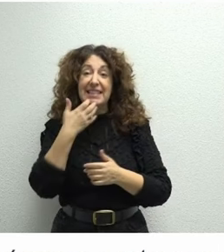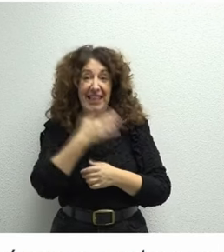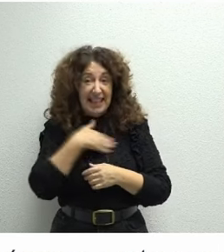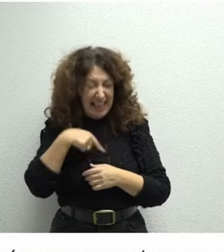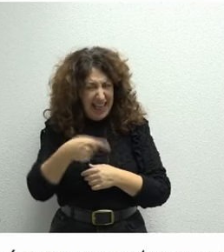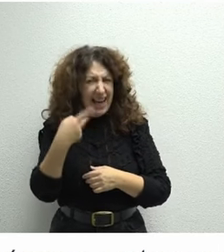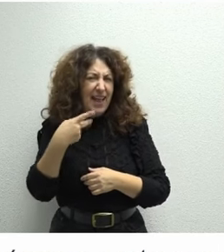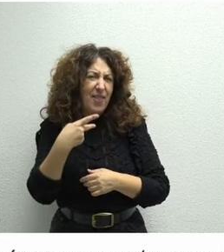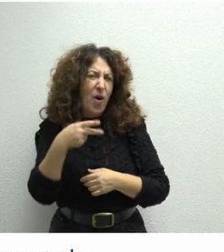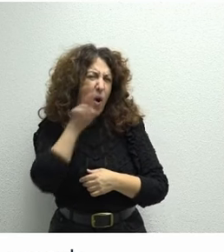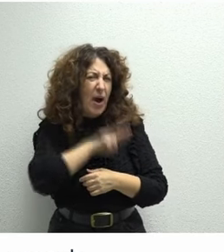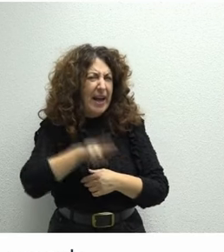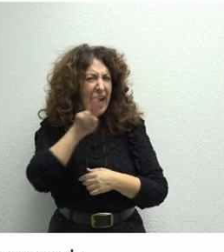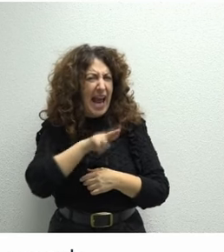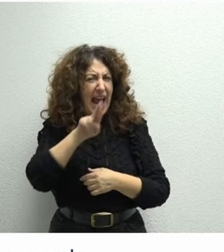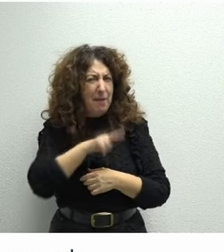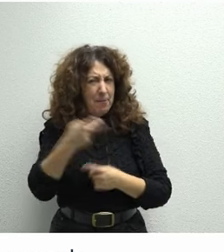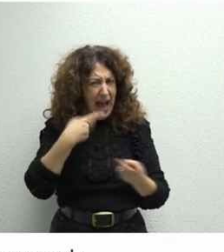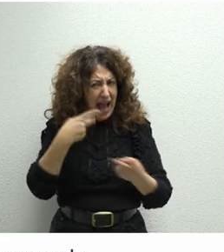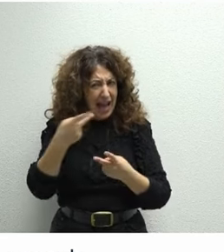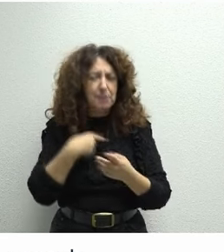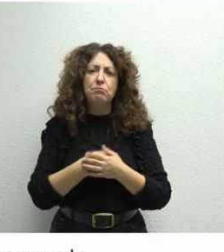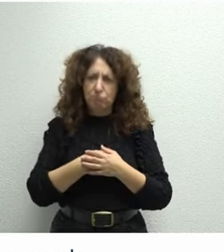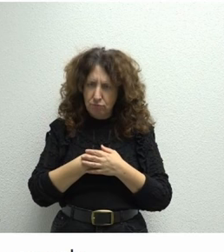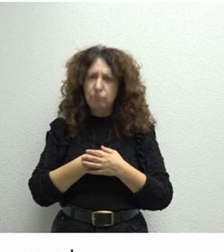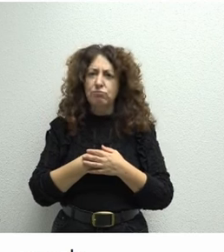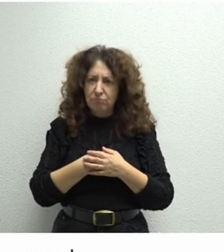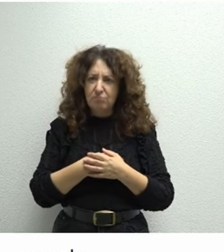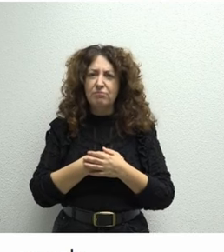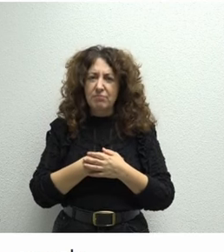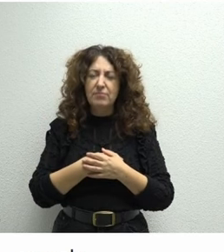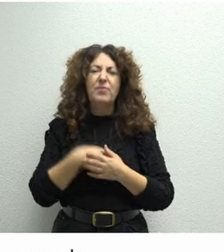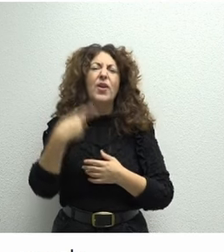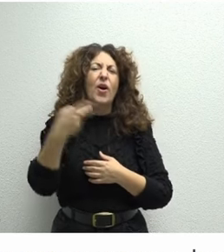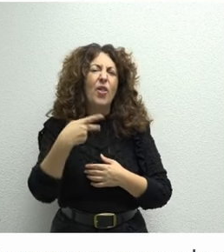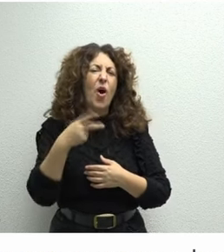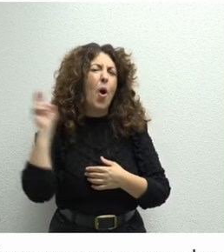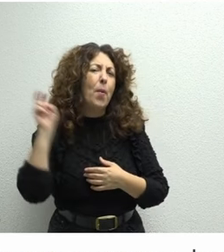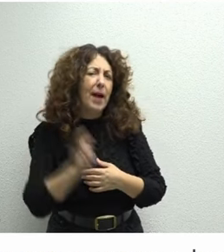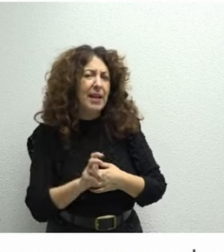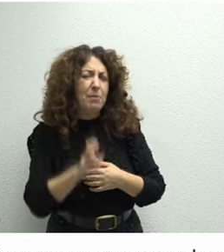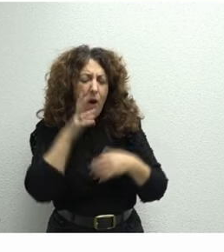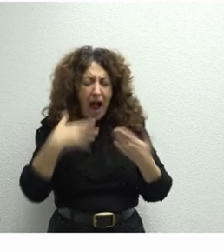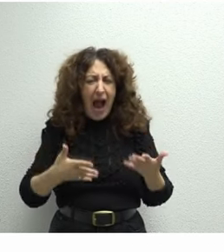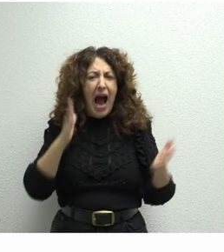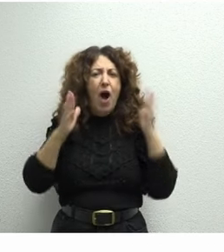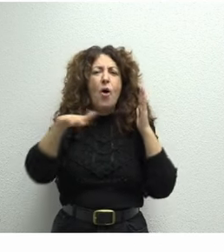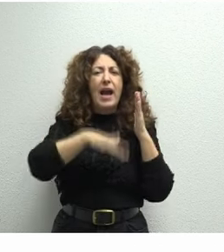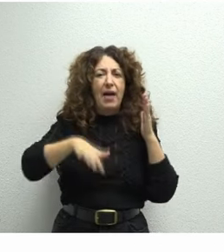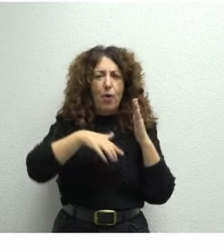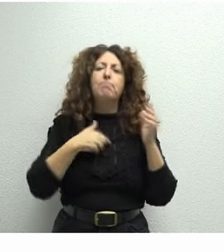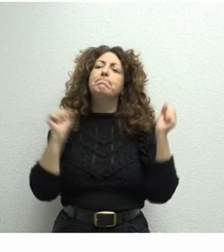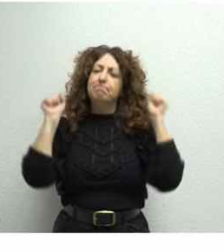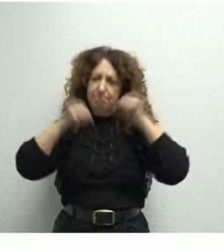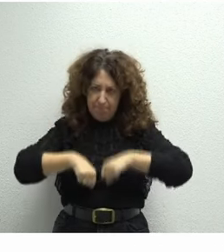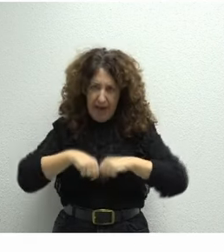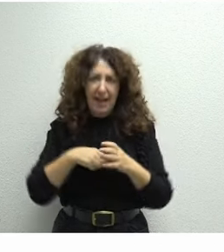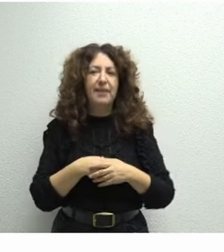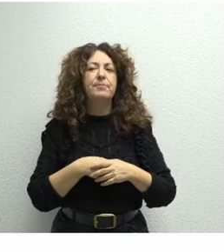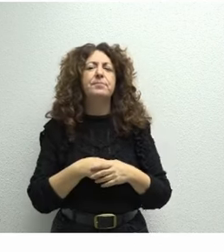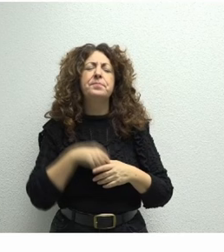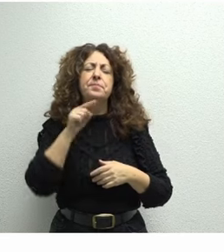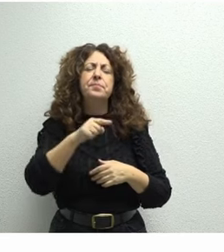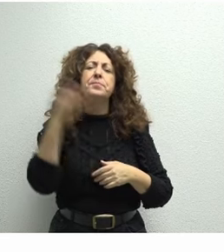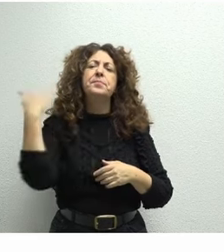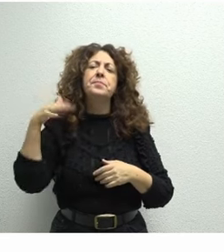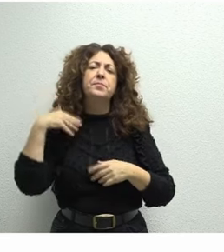un repaso de hasta De dónde venimos Y dónde estamos ahora mismo vale Pedro cuándo te incorporaste